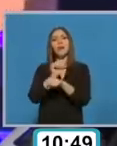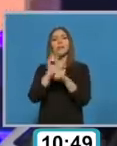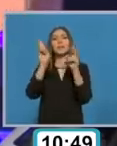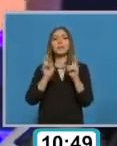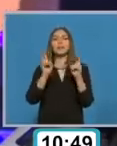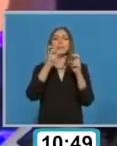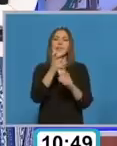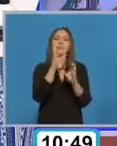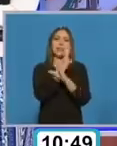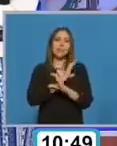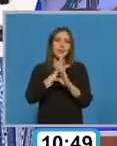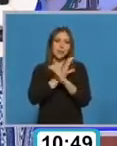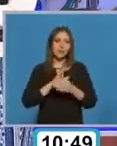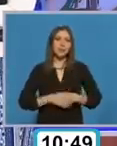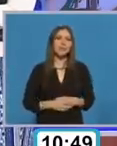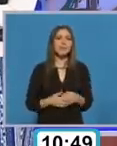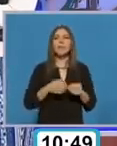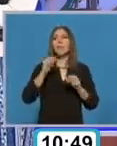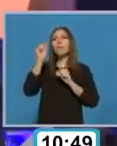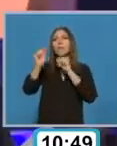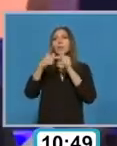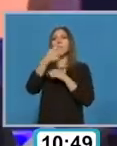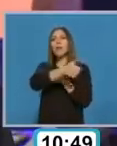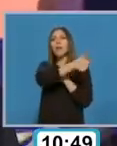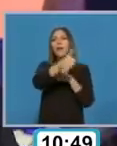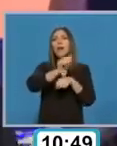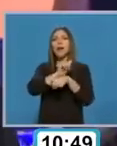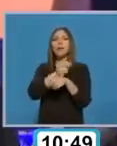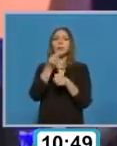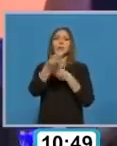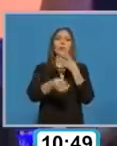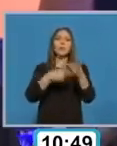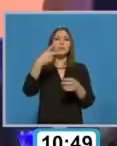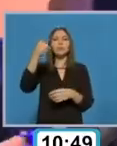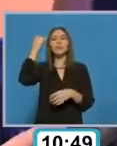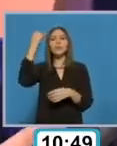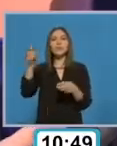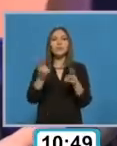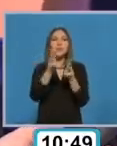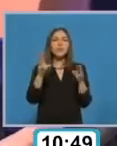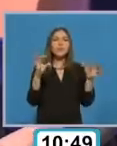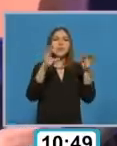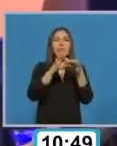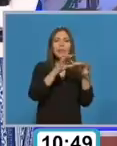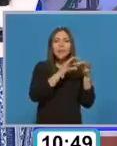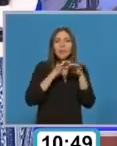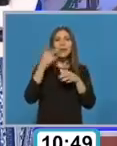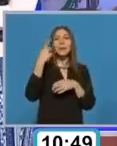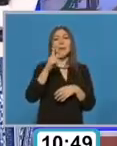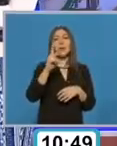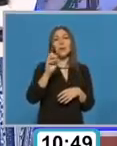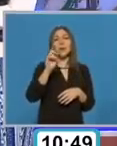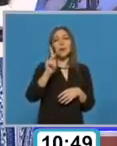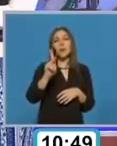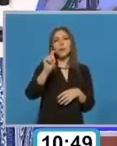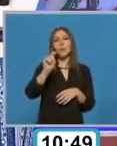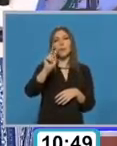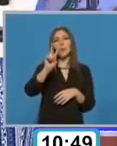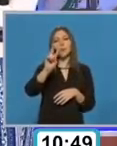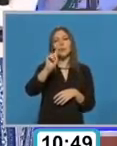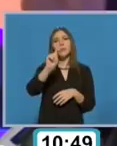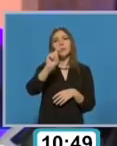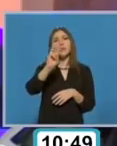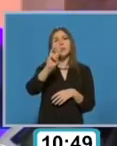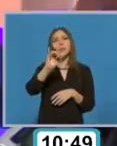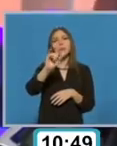este sencillo, ¿no? Exacto. Y cada quien le ha puesto su estilo, pero lo principal fue que es el género pop twist y muchos ya le